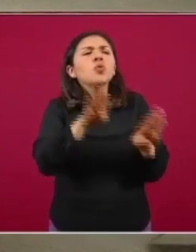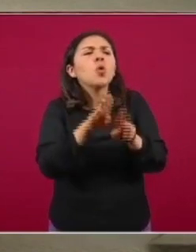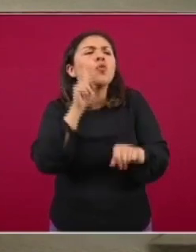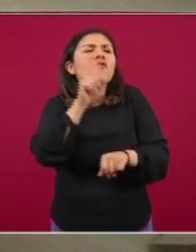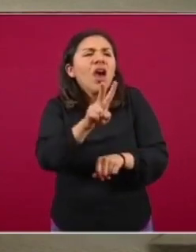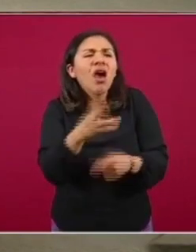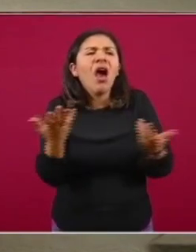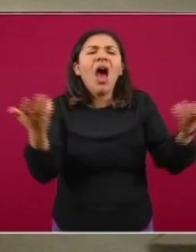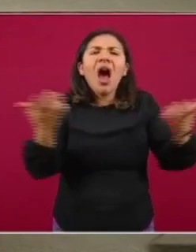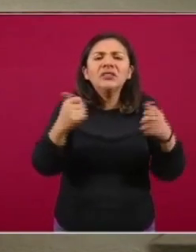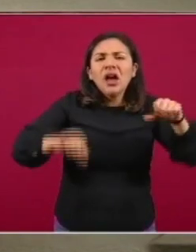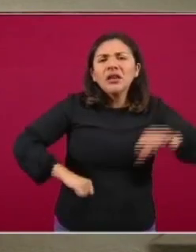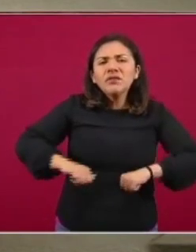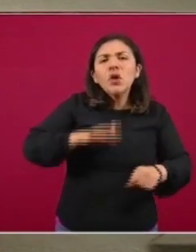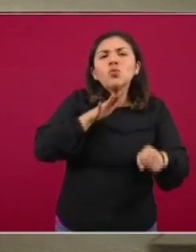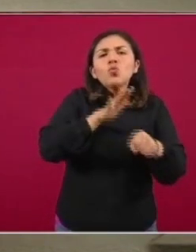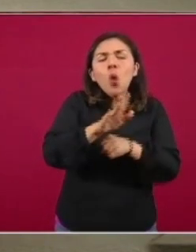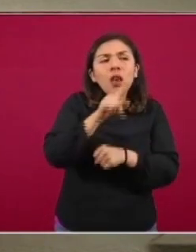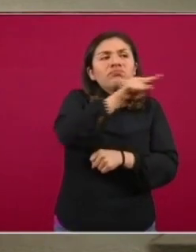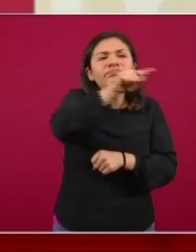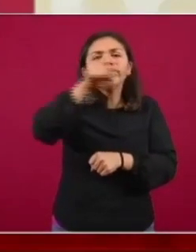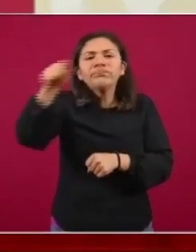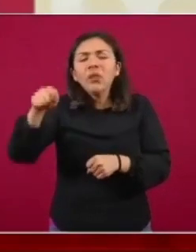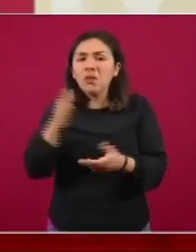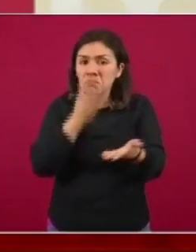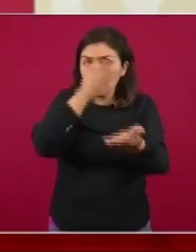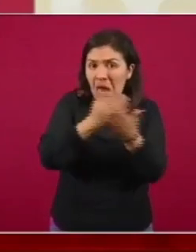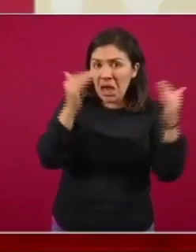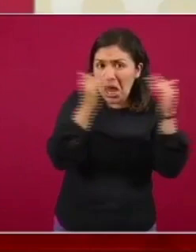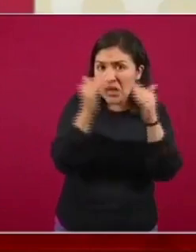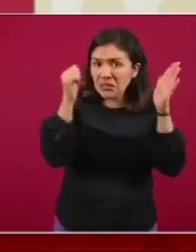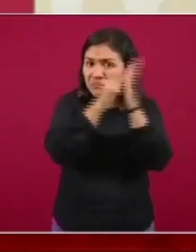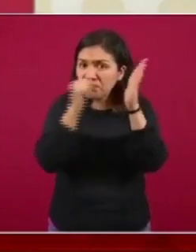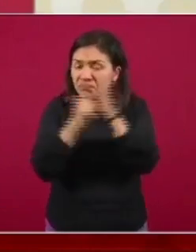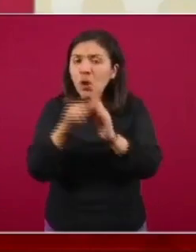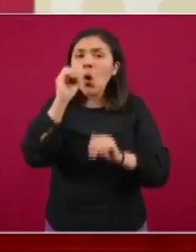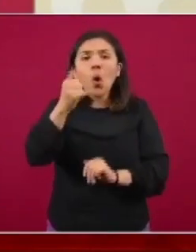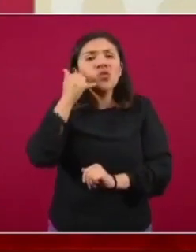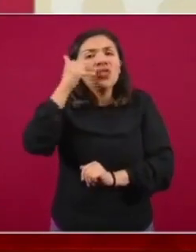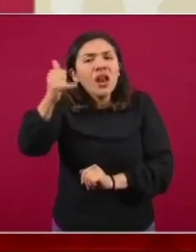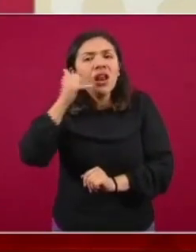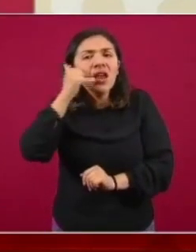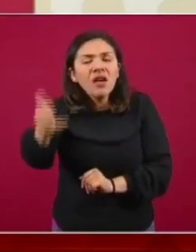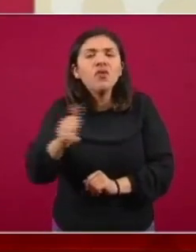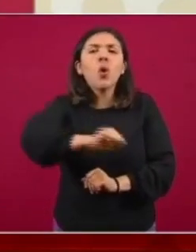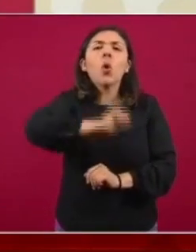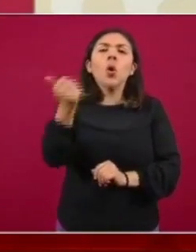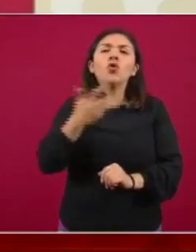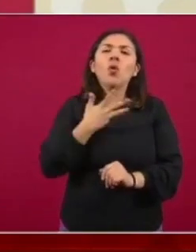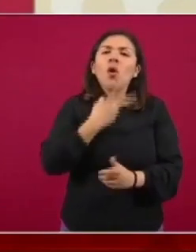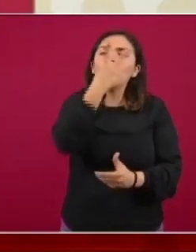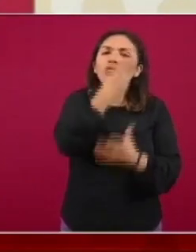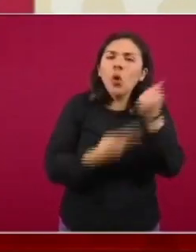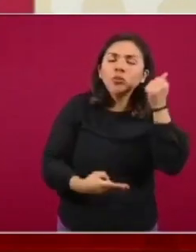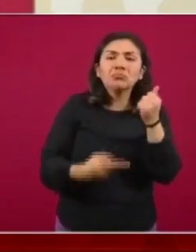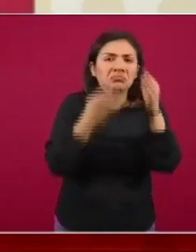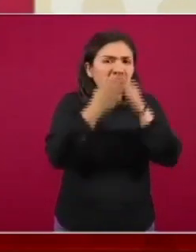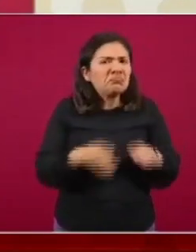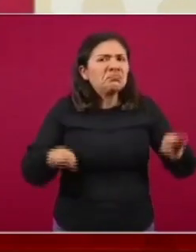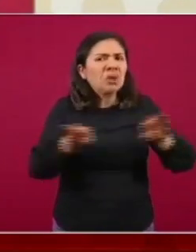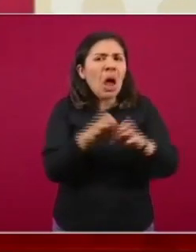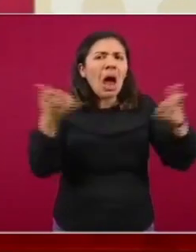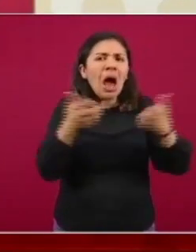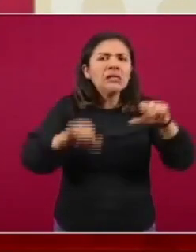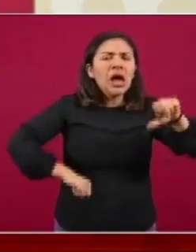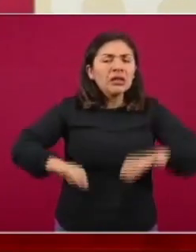más acciones de presenciales, de casa a casa? Otros tienen un abordaje telefónico, otros tienen combinaciones muy importantes.